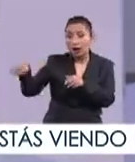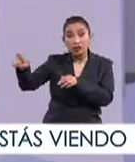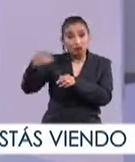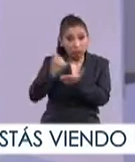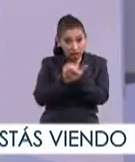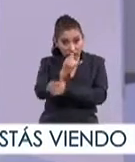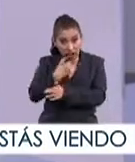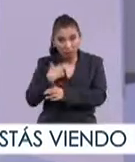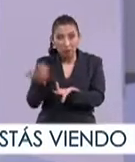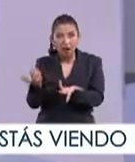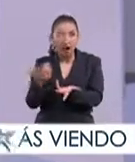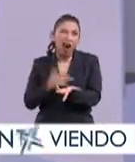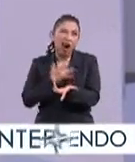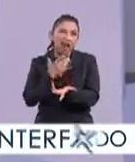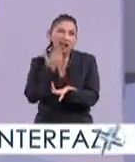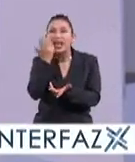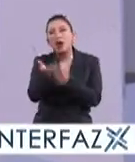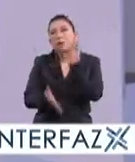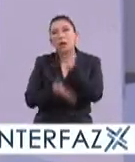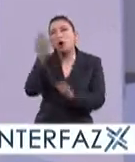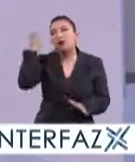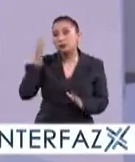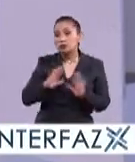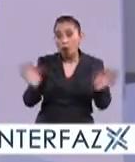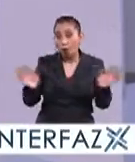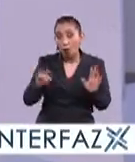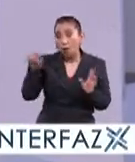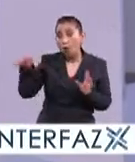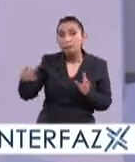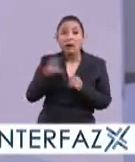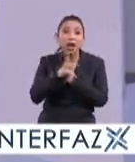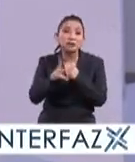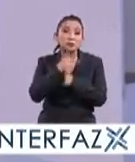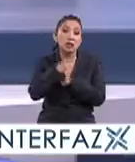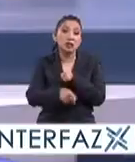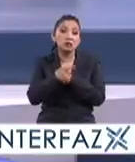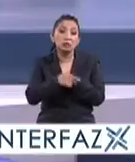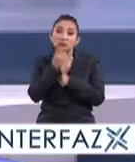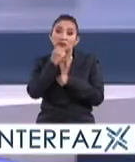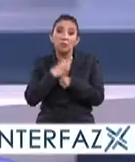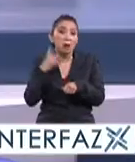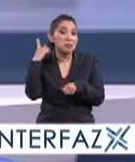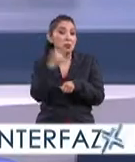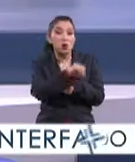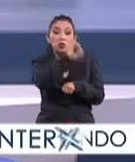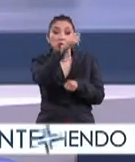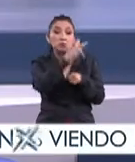decidieron salir por su simple decisión, pero no tuvieron